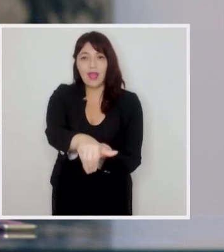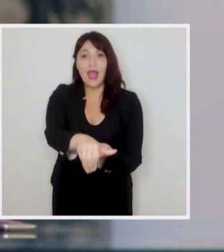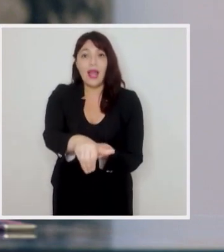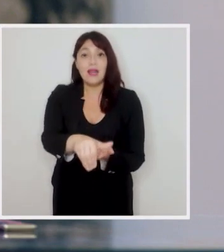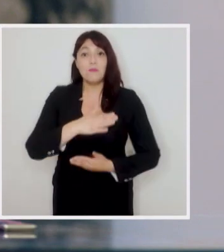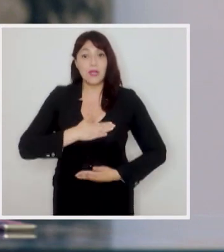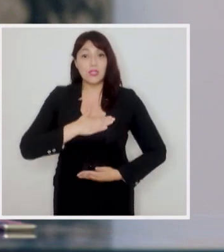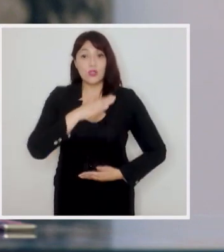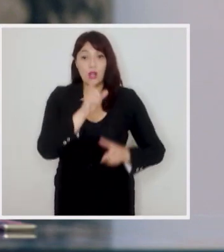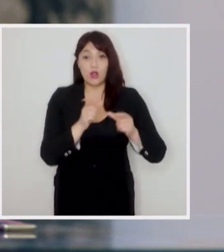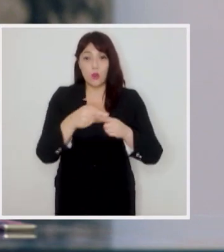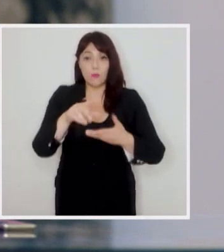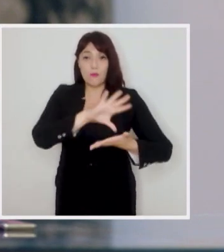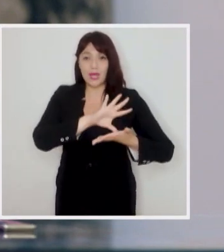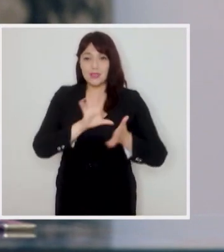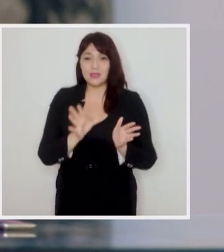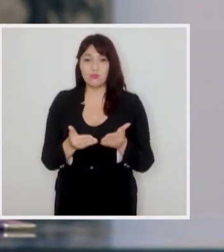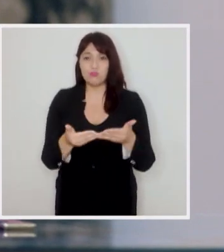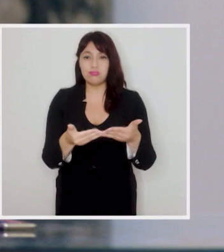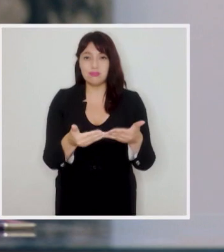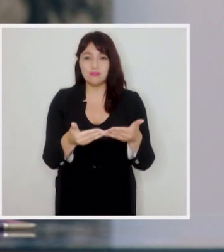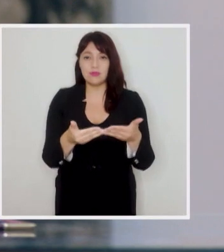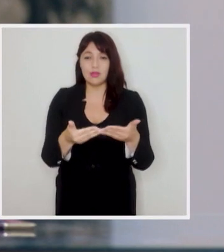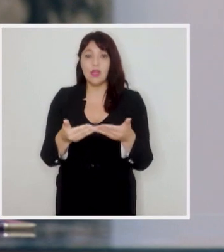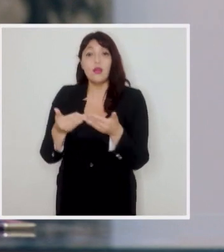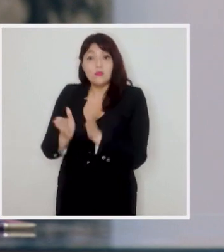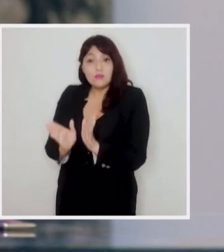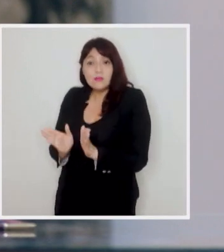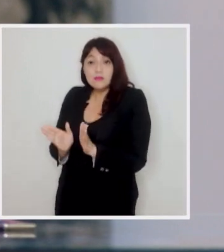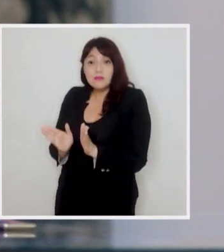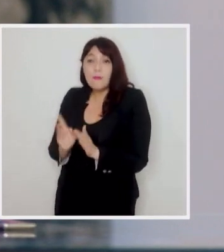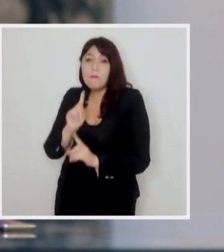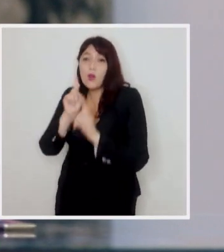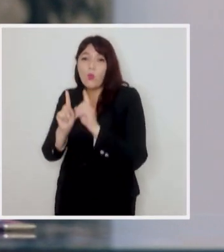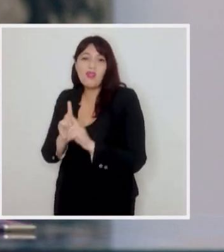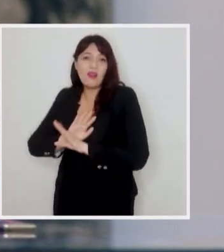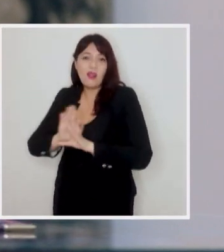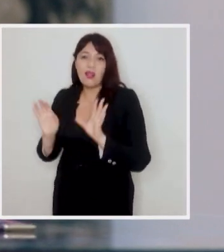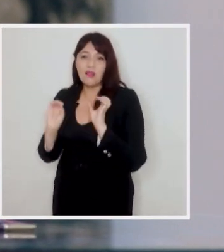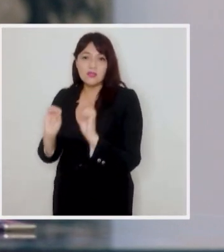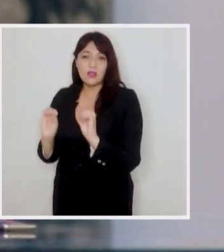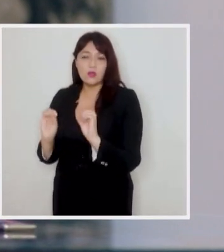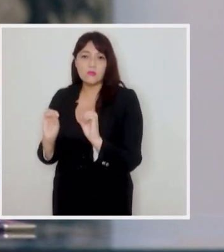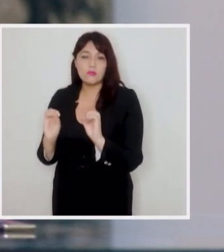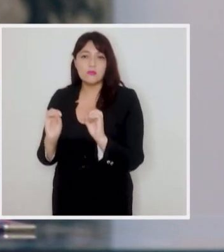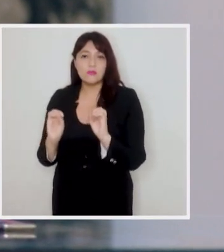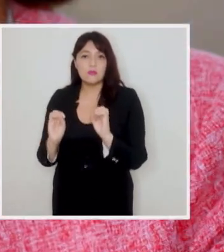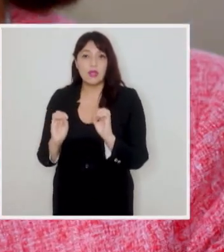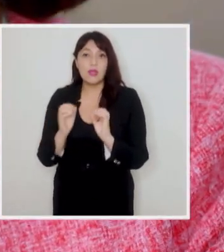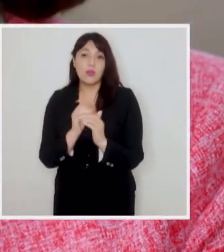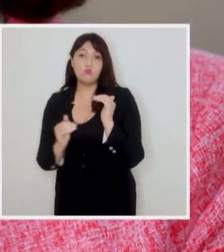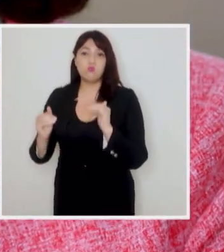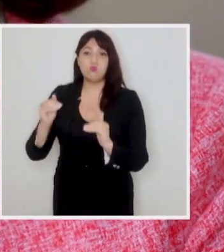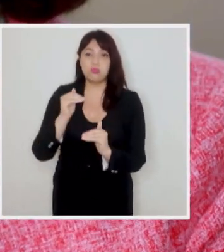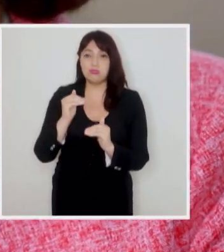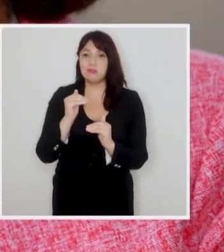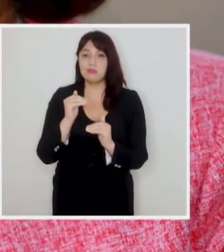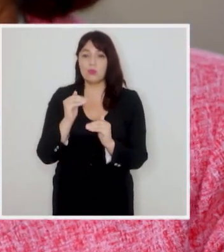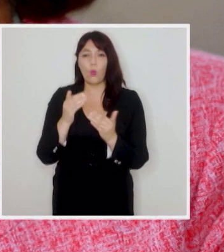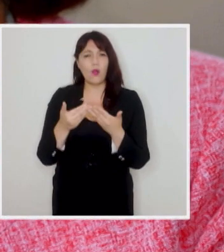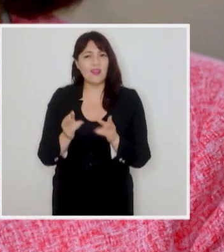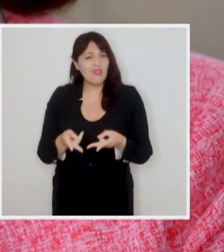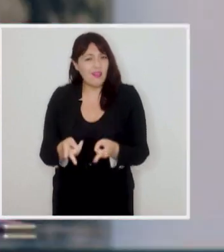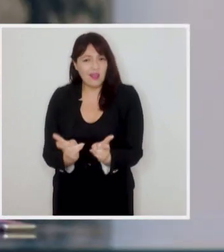rechazo. El que quiere a los migrantes en una zanja y el que les abre las puertas sin preguntar nada. El que quiere pasar